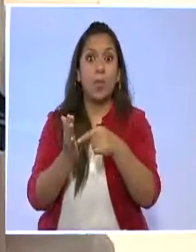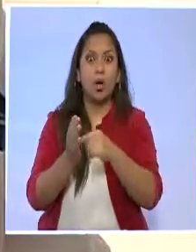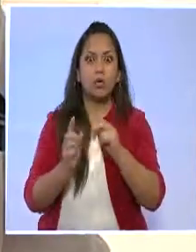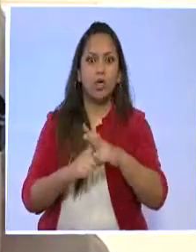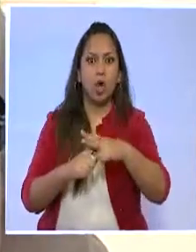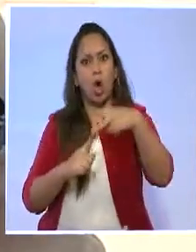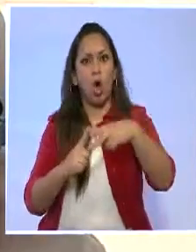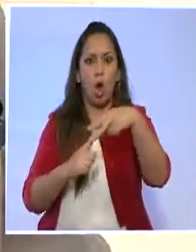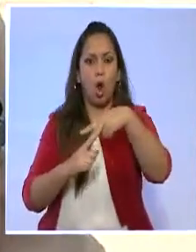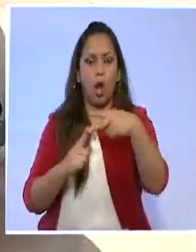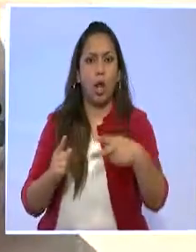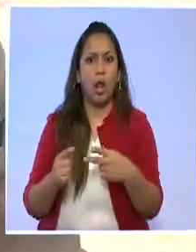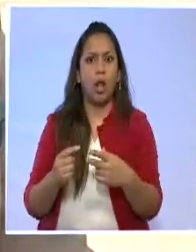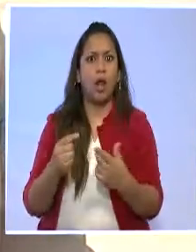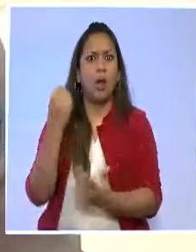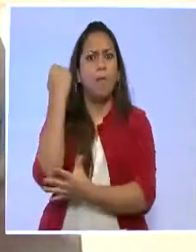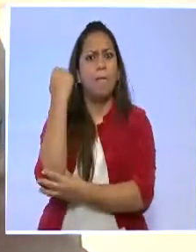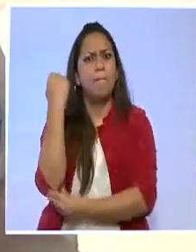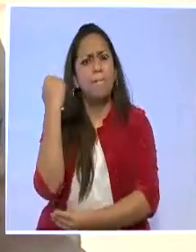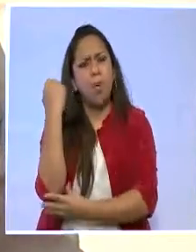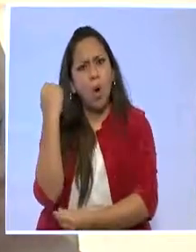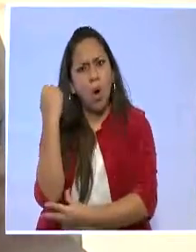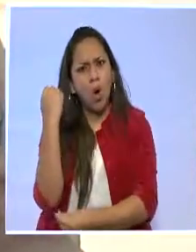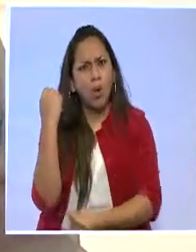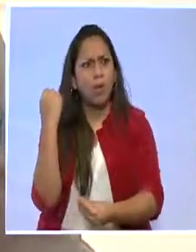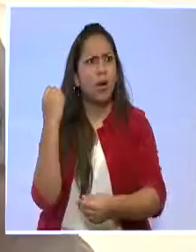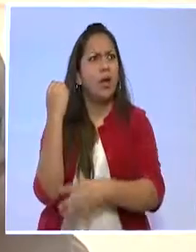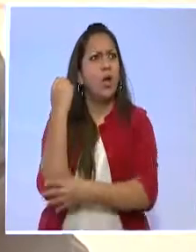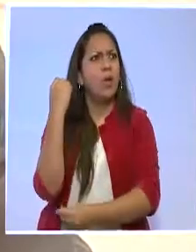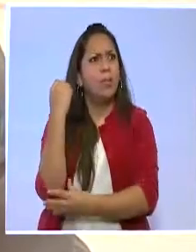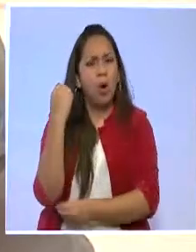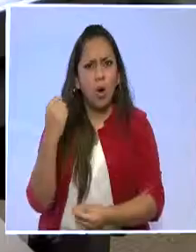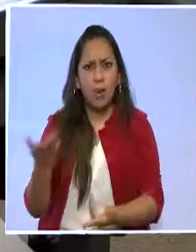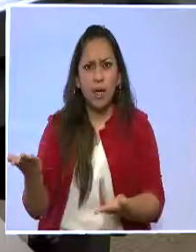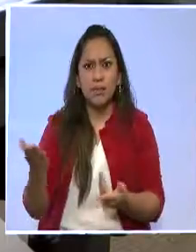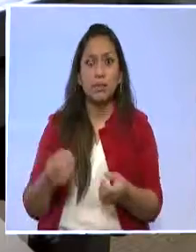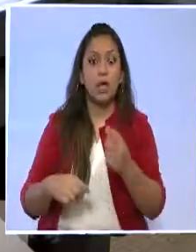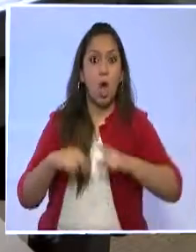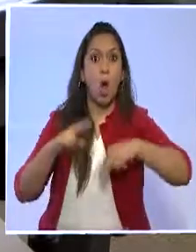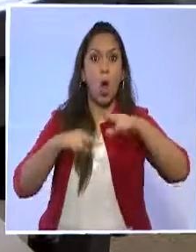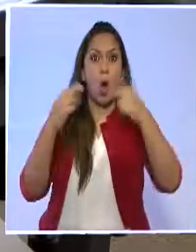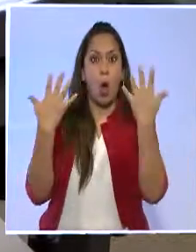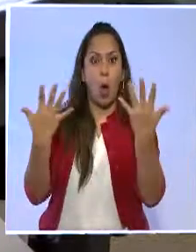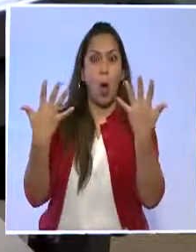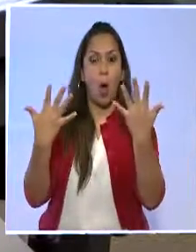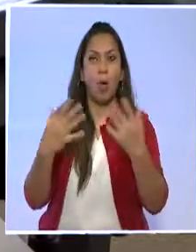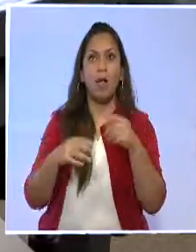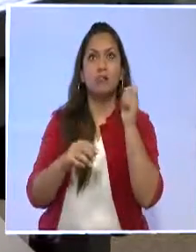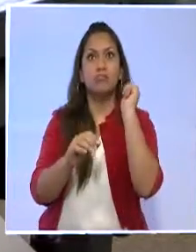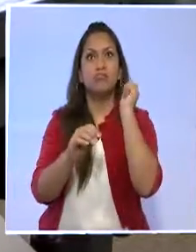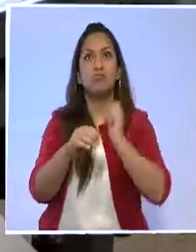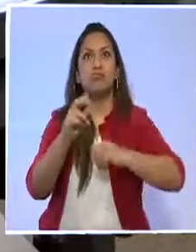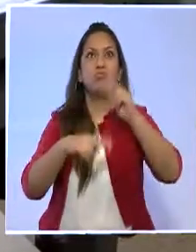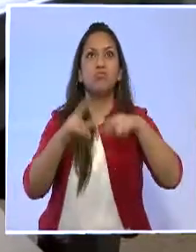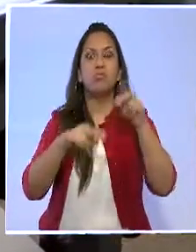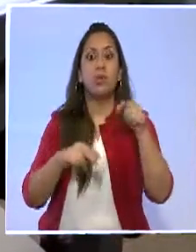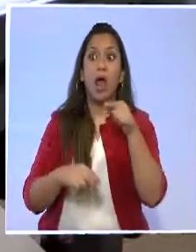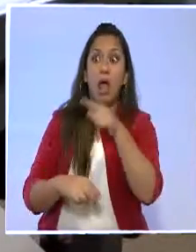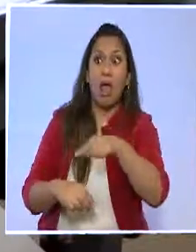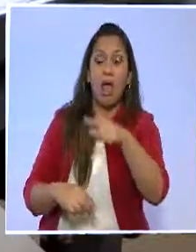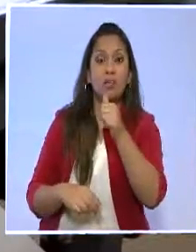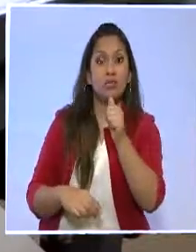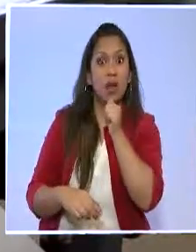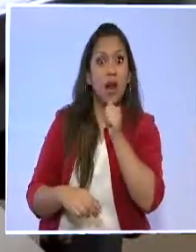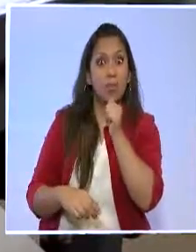porque pobres albañiles ya no van a poder comer un auto con cola o sea que qué parámetros y